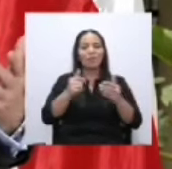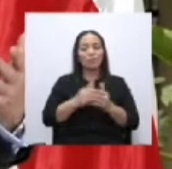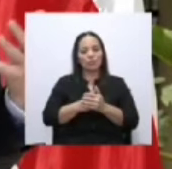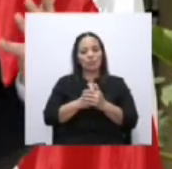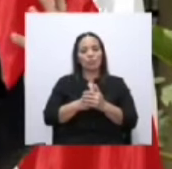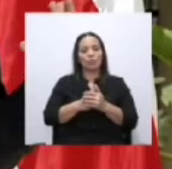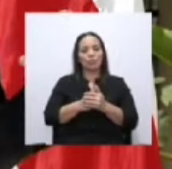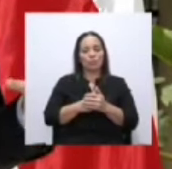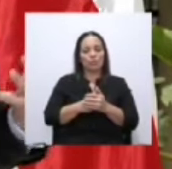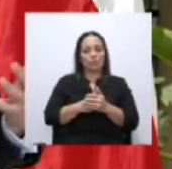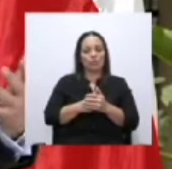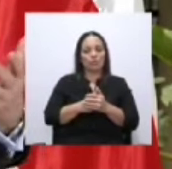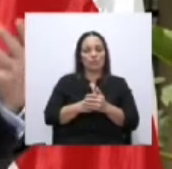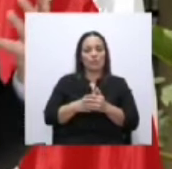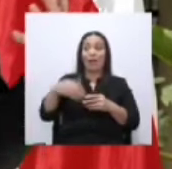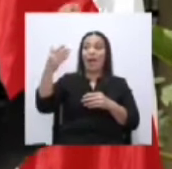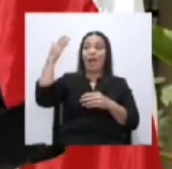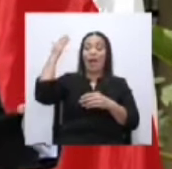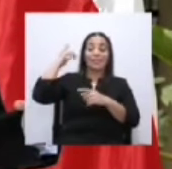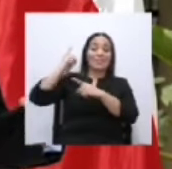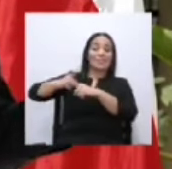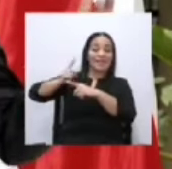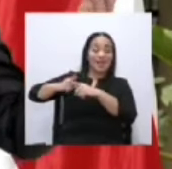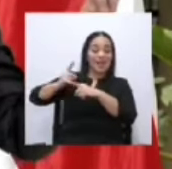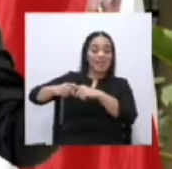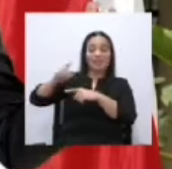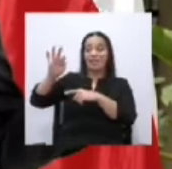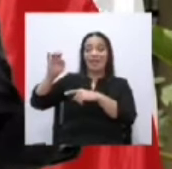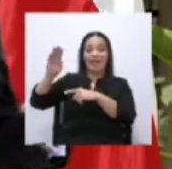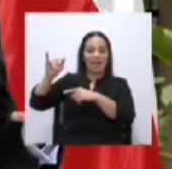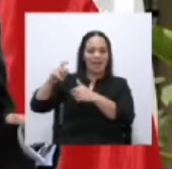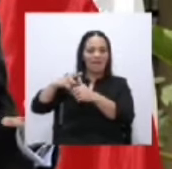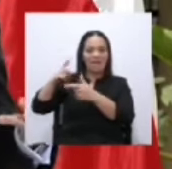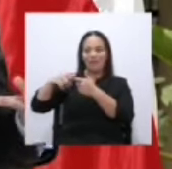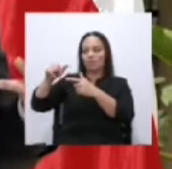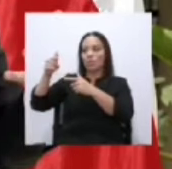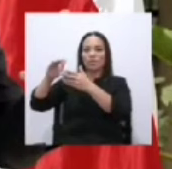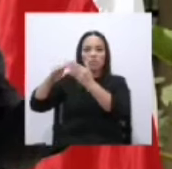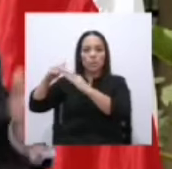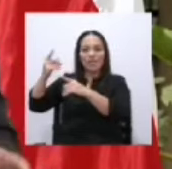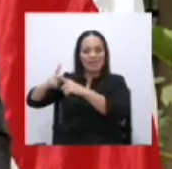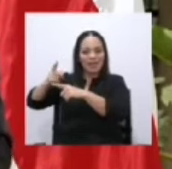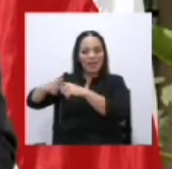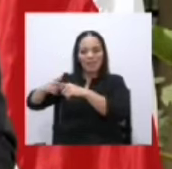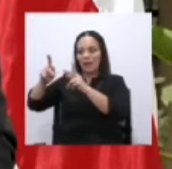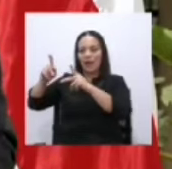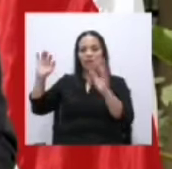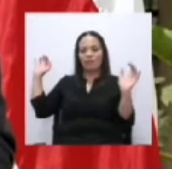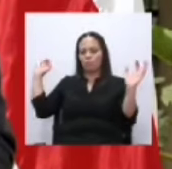las otras ciudades griegas, Tebas, etcétera, la gente llegaba a la plaza,